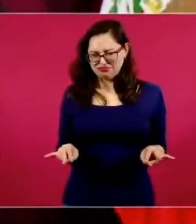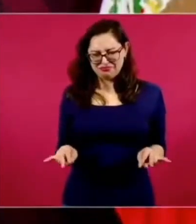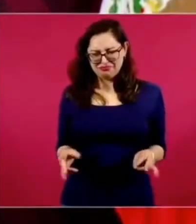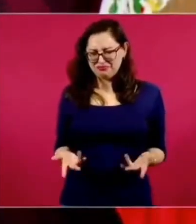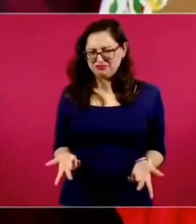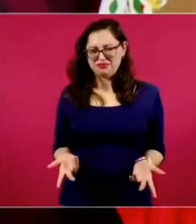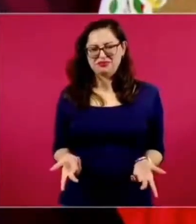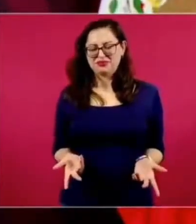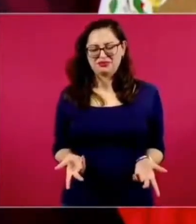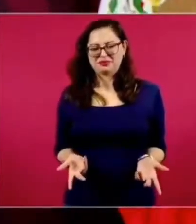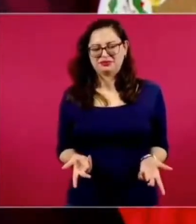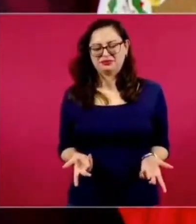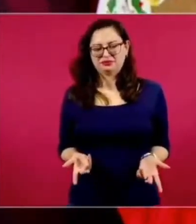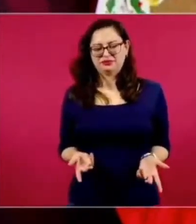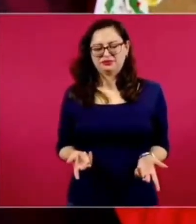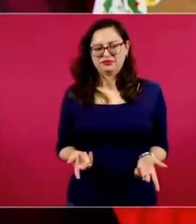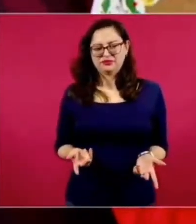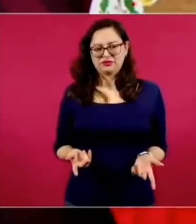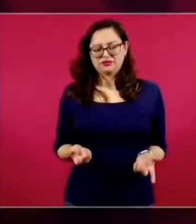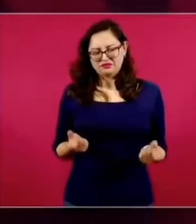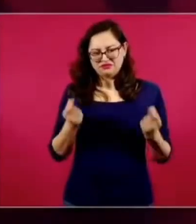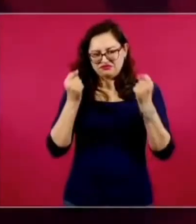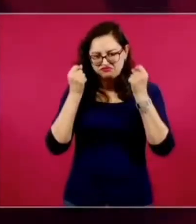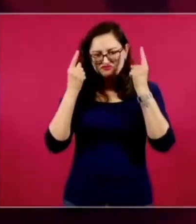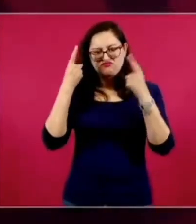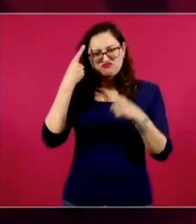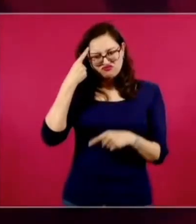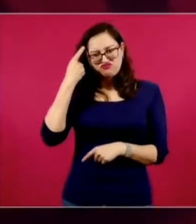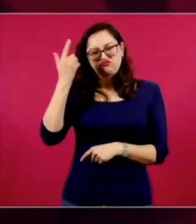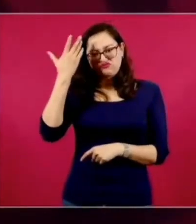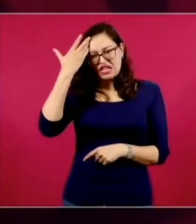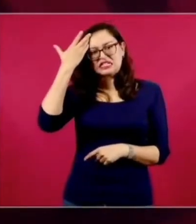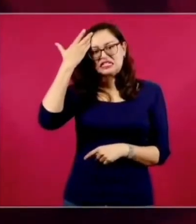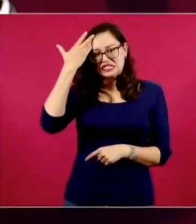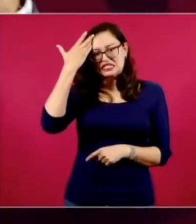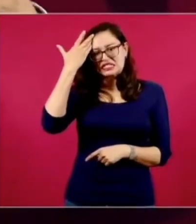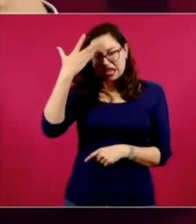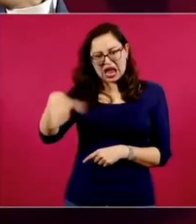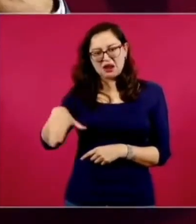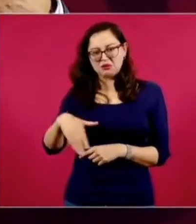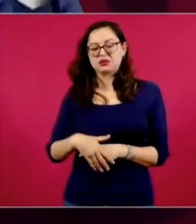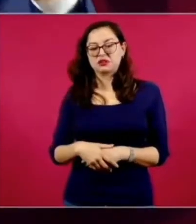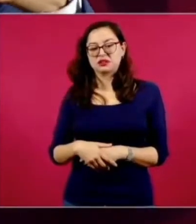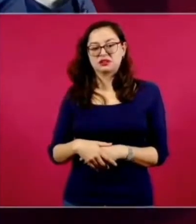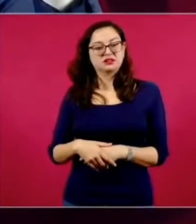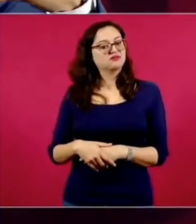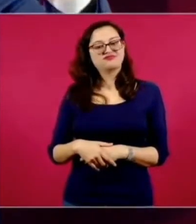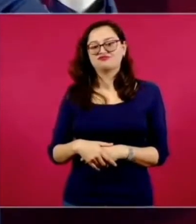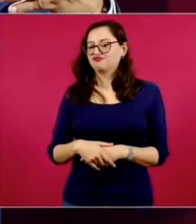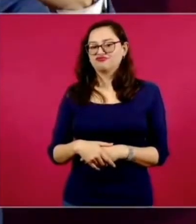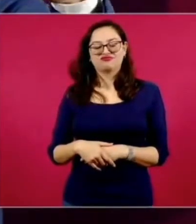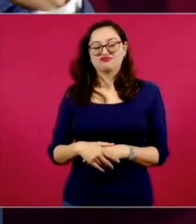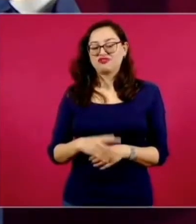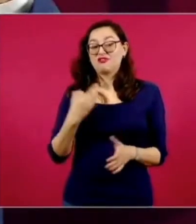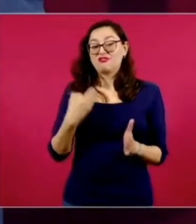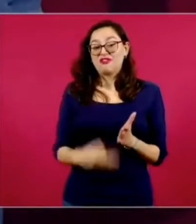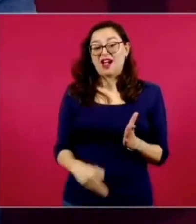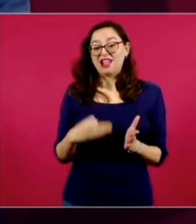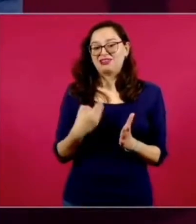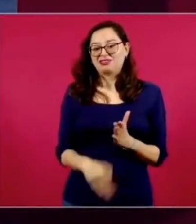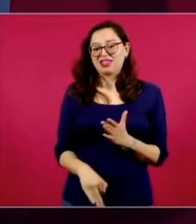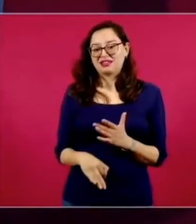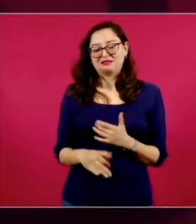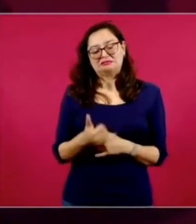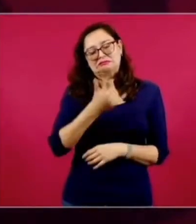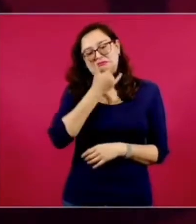avispados, muy despiertos, muy conscientes. No, yo donde estoy viendo,